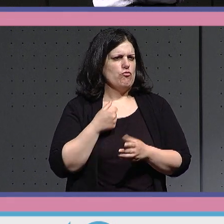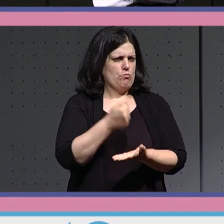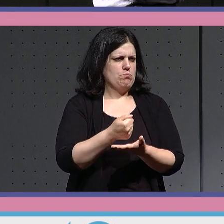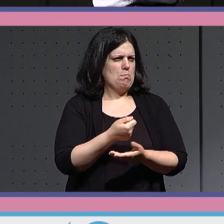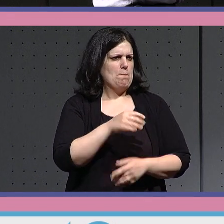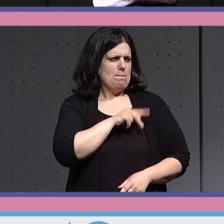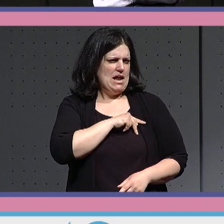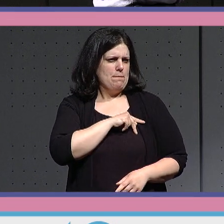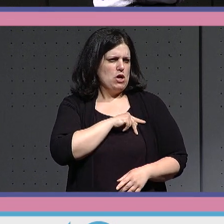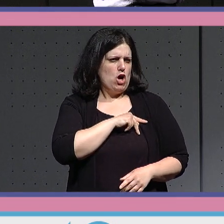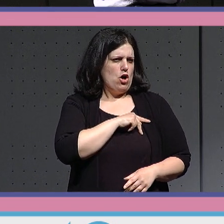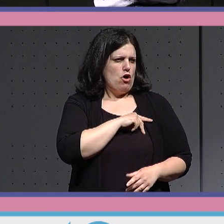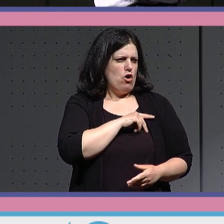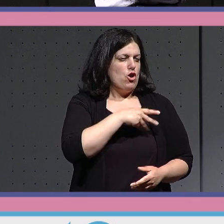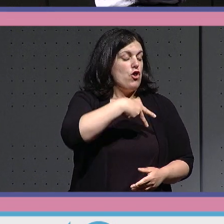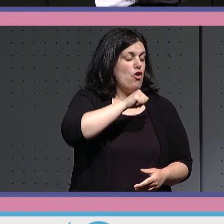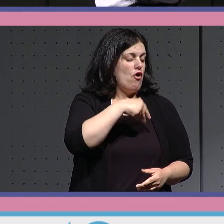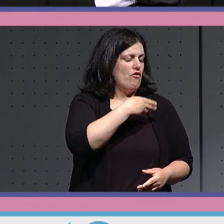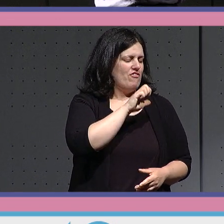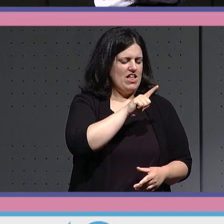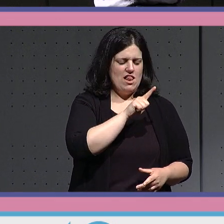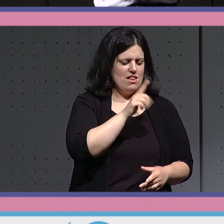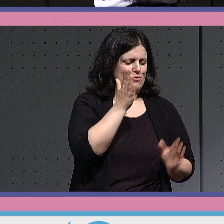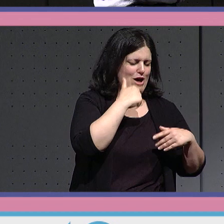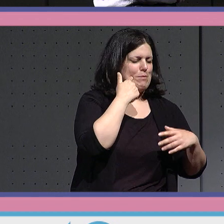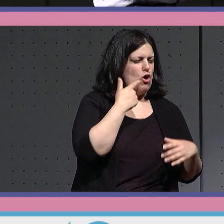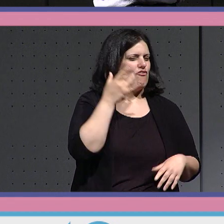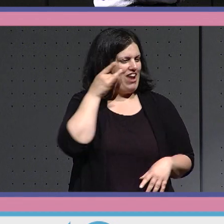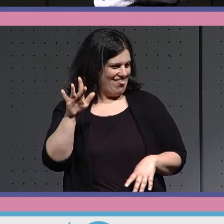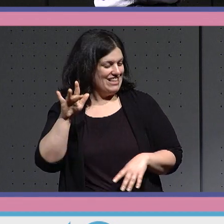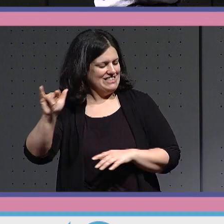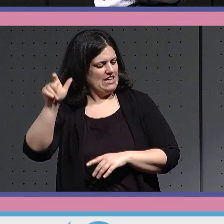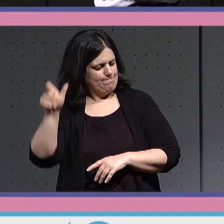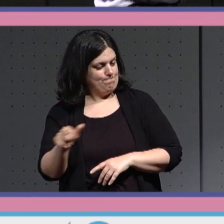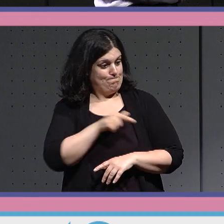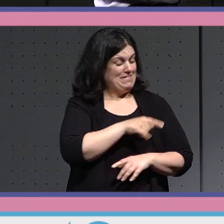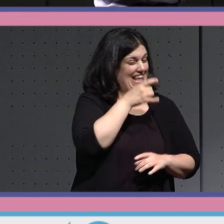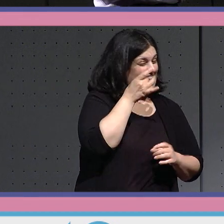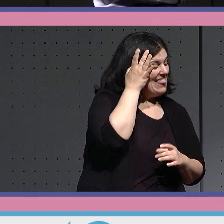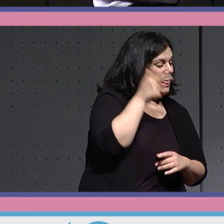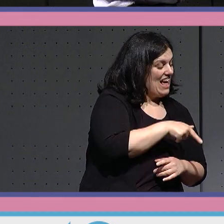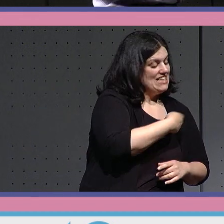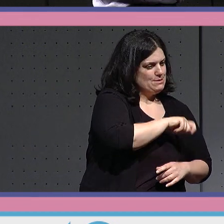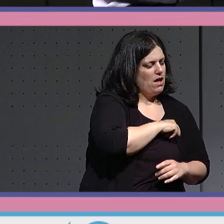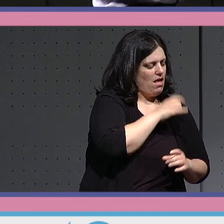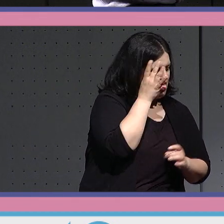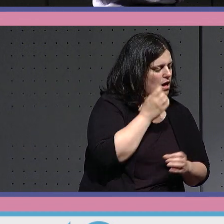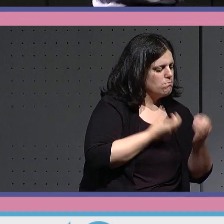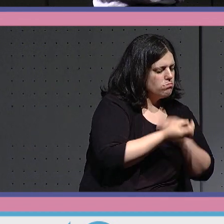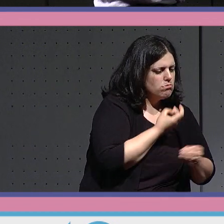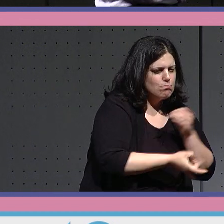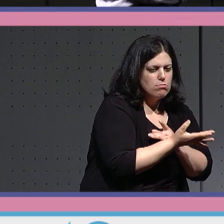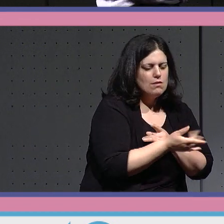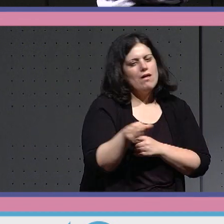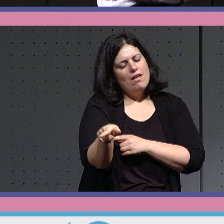a la francesa y alemana, porque la idea fue del español, pero ellas después lo desarrollaron en